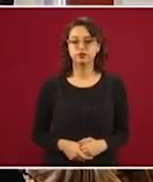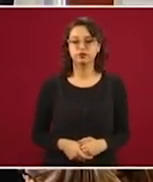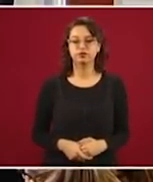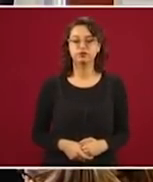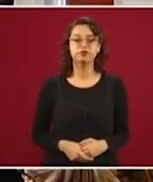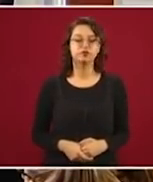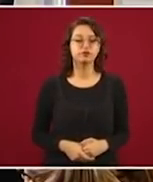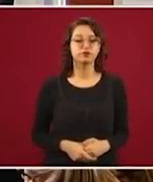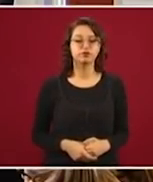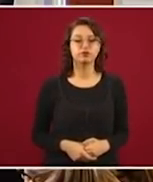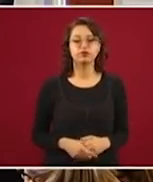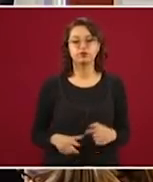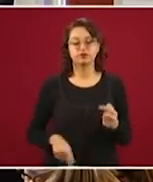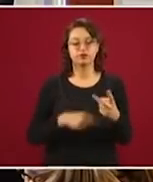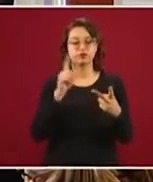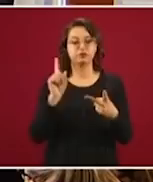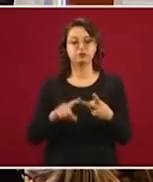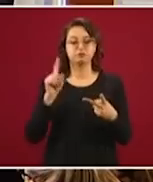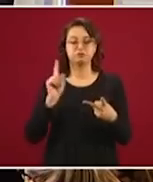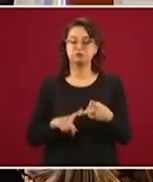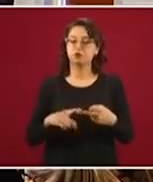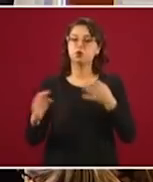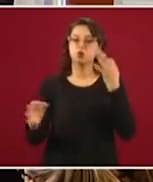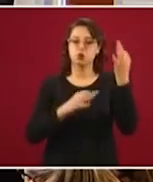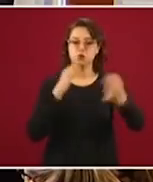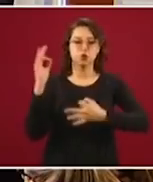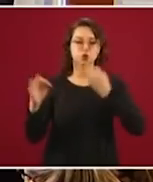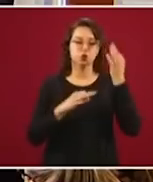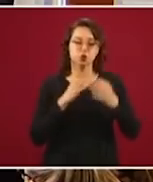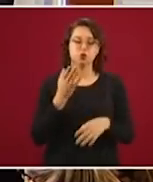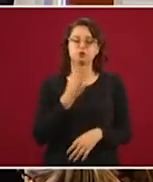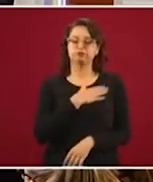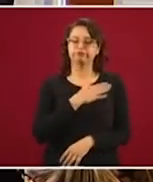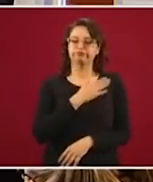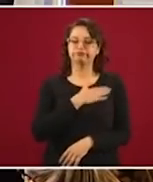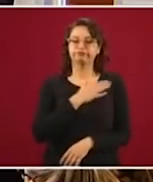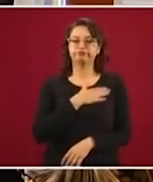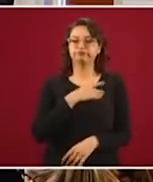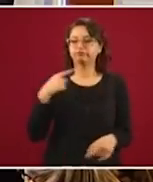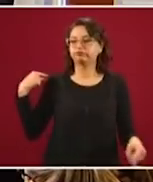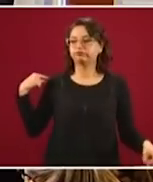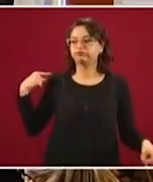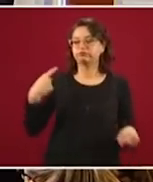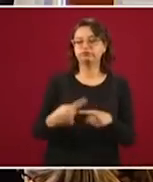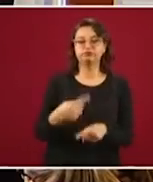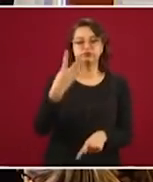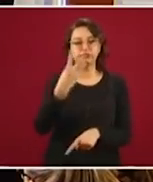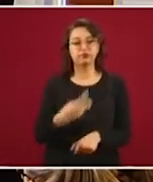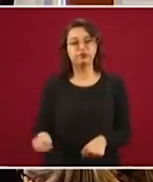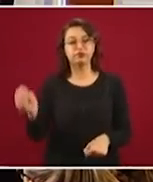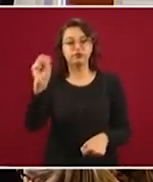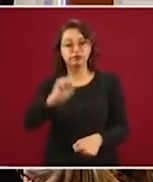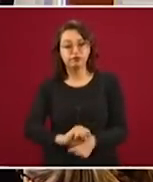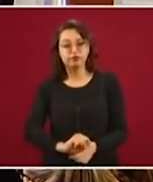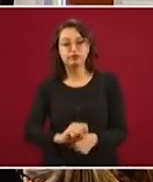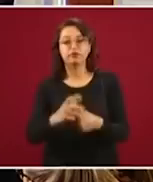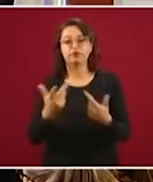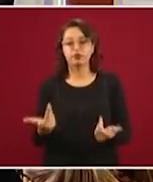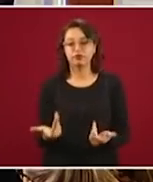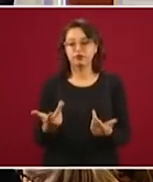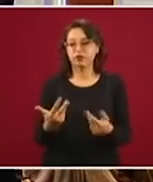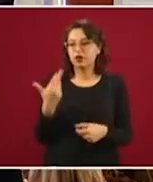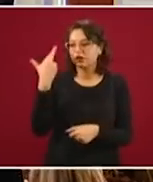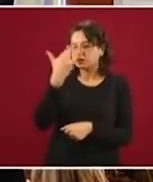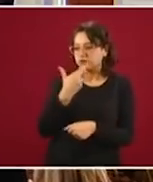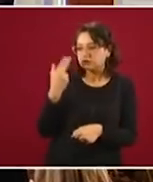hace 4 semanas, pero que tenemos la tranquilidad de haber verificado que nos permite reflejar la realidad